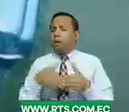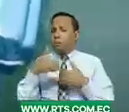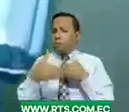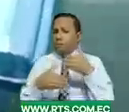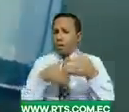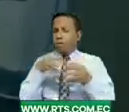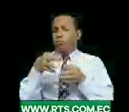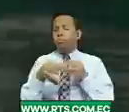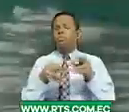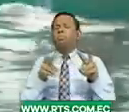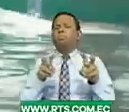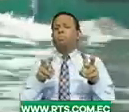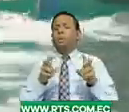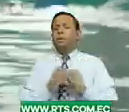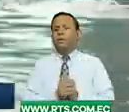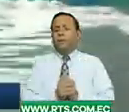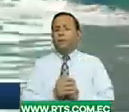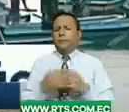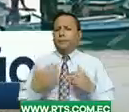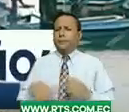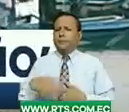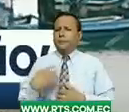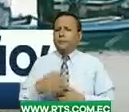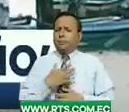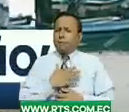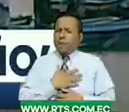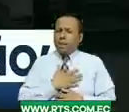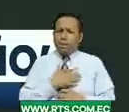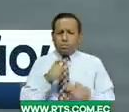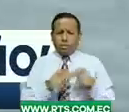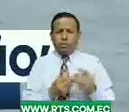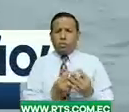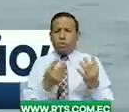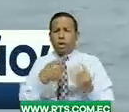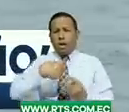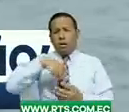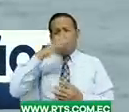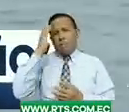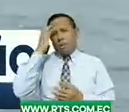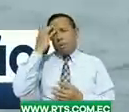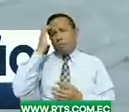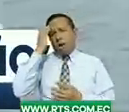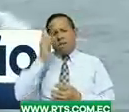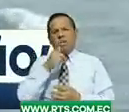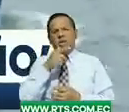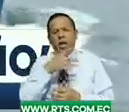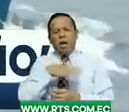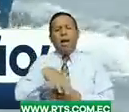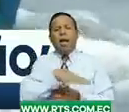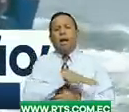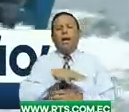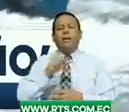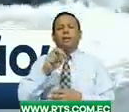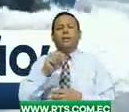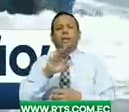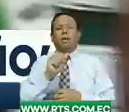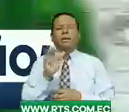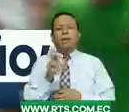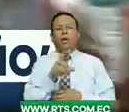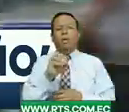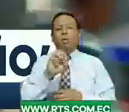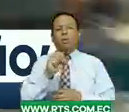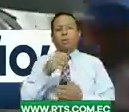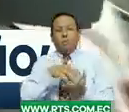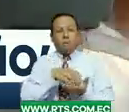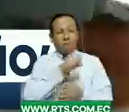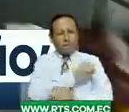entre los pescadores de Santa Rosa en la provincia de Santa Elena sobre los efectos del fenómeno El Niño. Aseguran que a esto